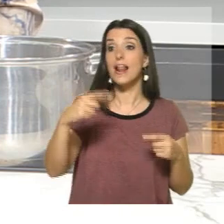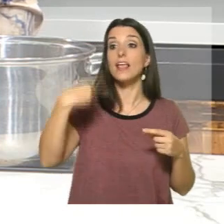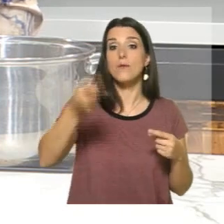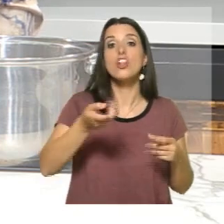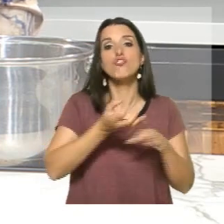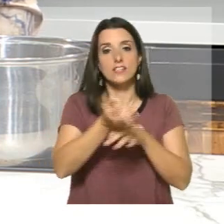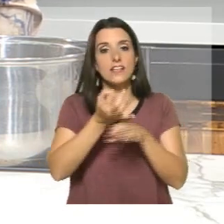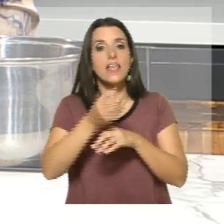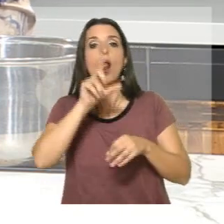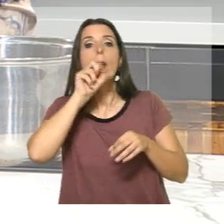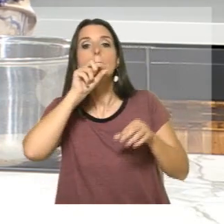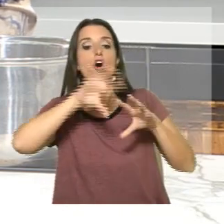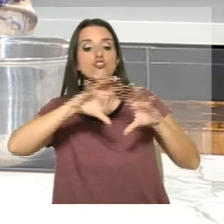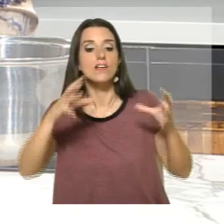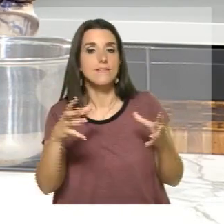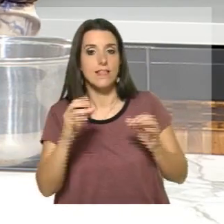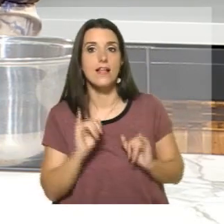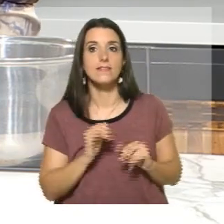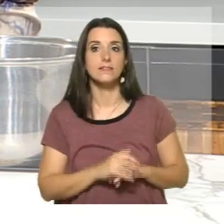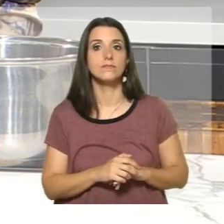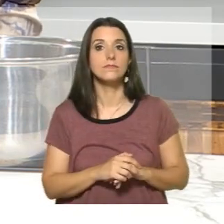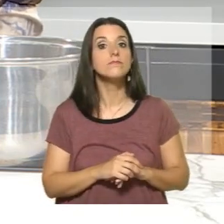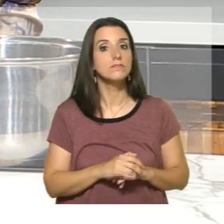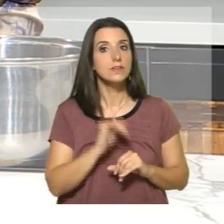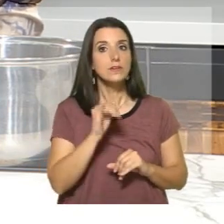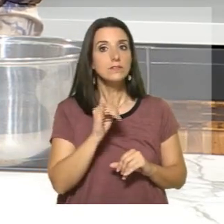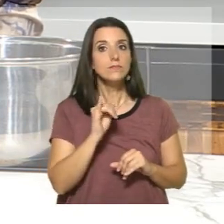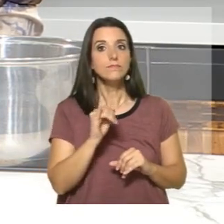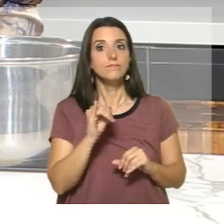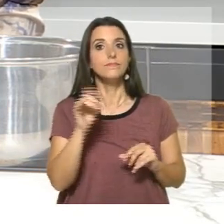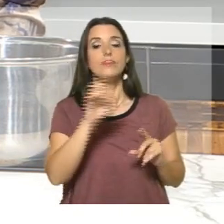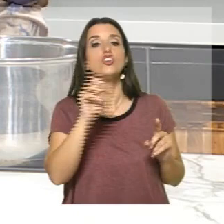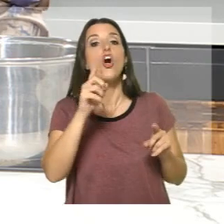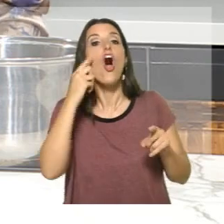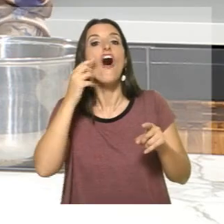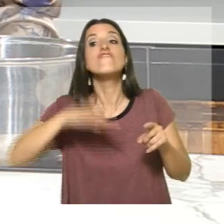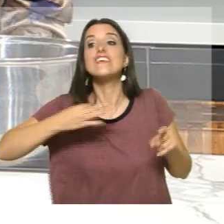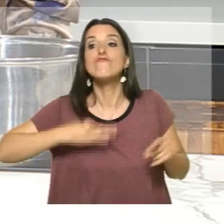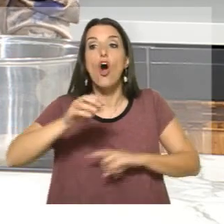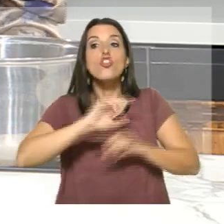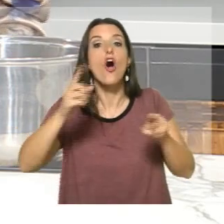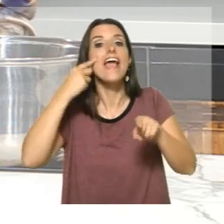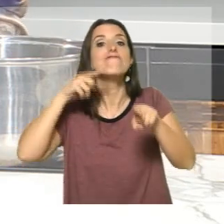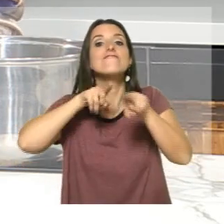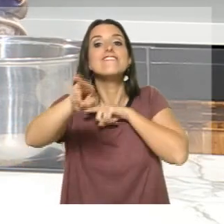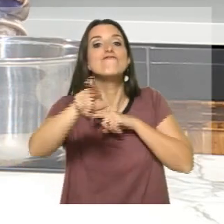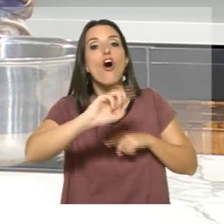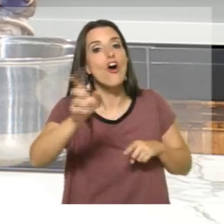porque es Y así lo aprenden todos. Igual me da pizza. Así, así. ¿Qué? No, en vivo, acá, en el estudio.